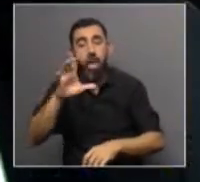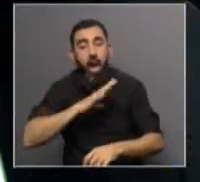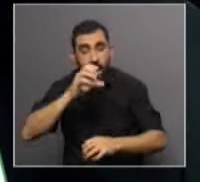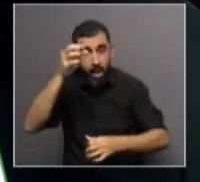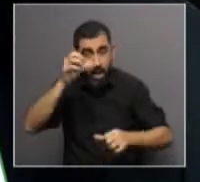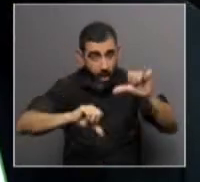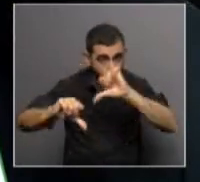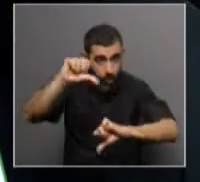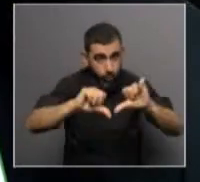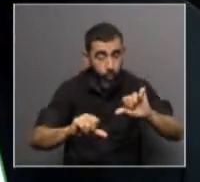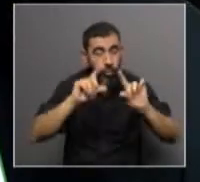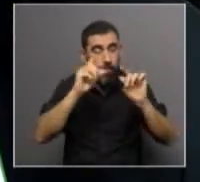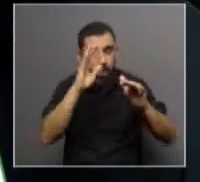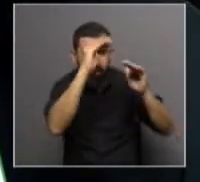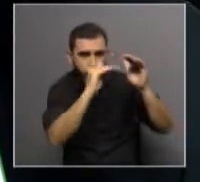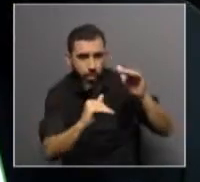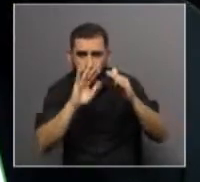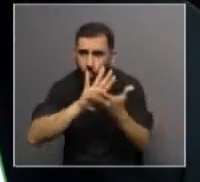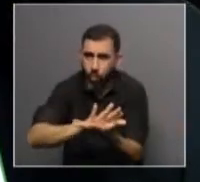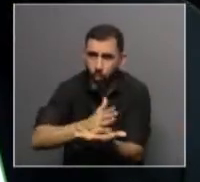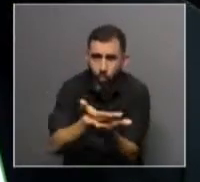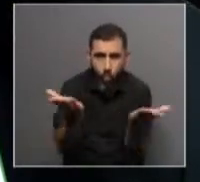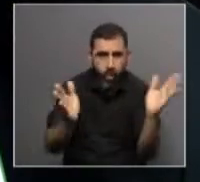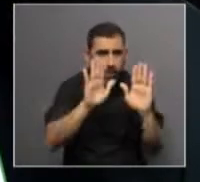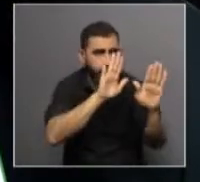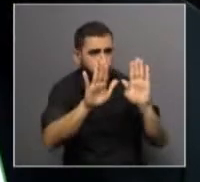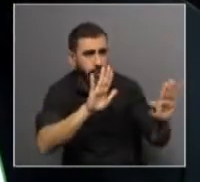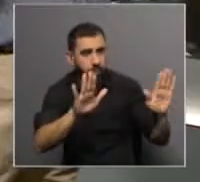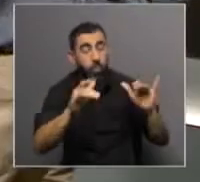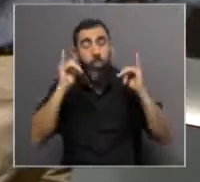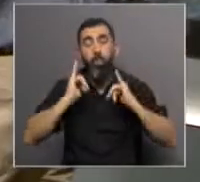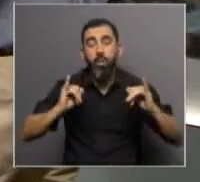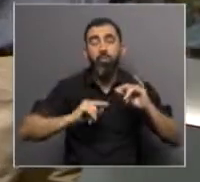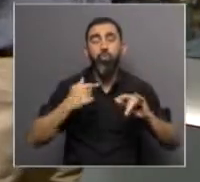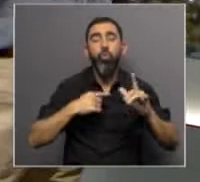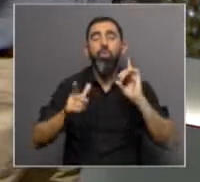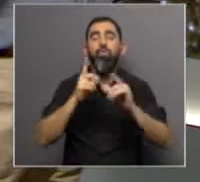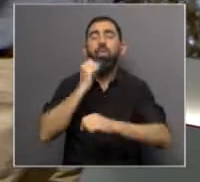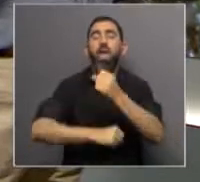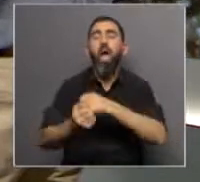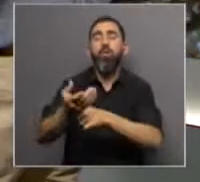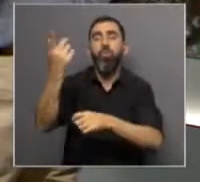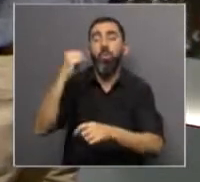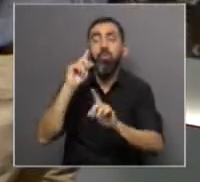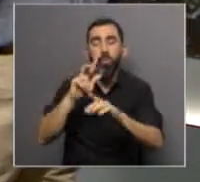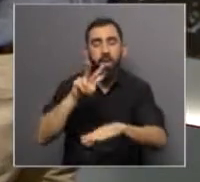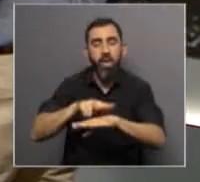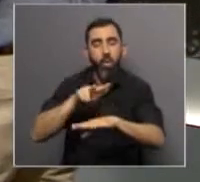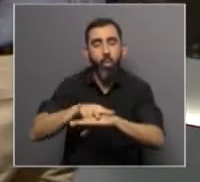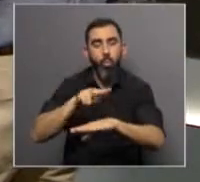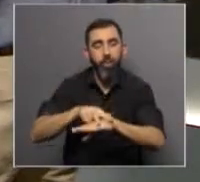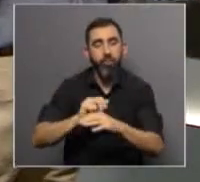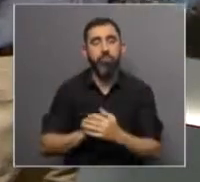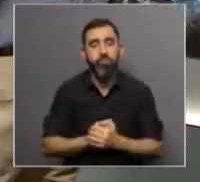por otro lado, bueno, todo el depósito con las muestras con las que están trabajando. Un paseo que disfruté el año pasado y que recomiendo. Muchas gracias,